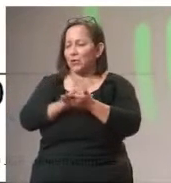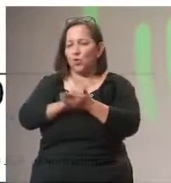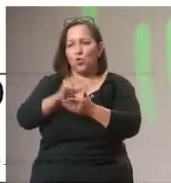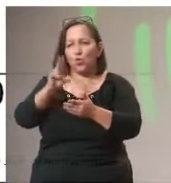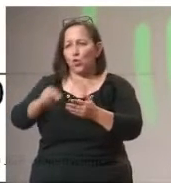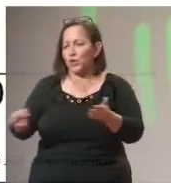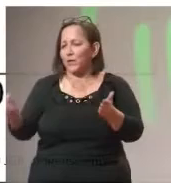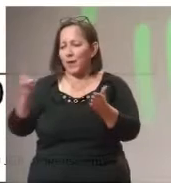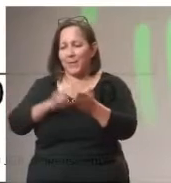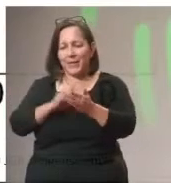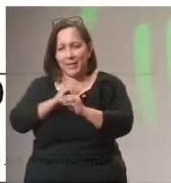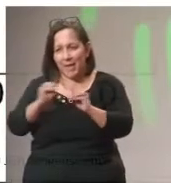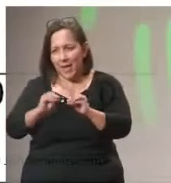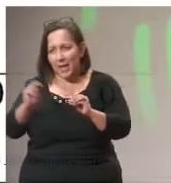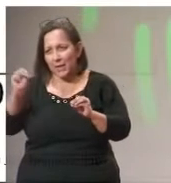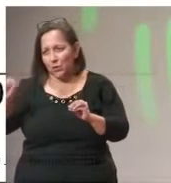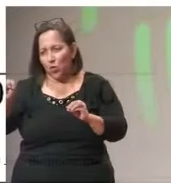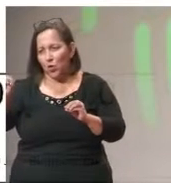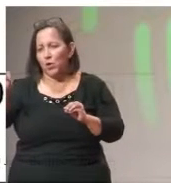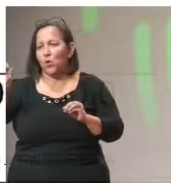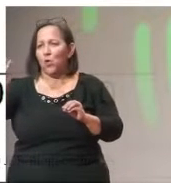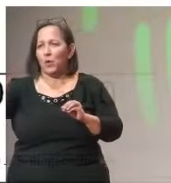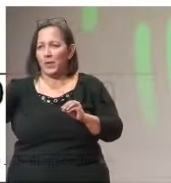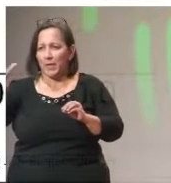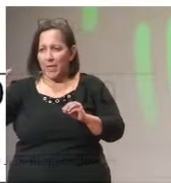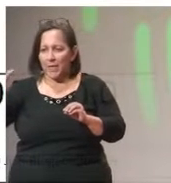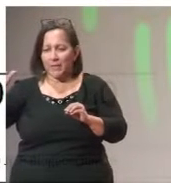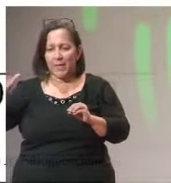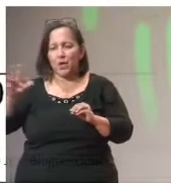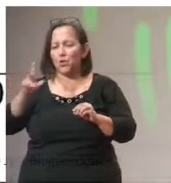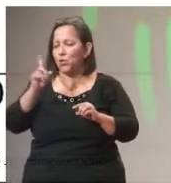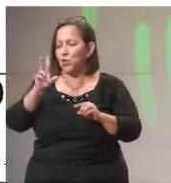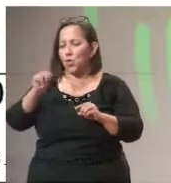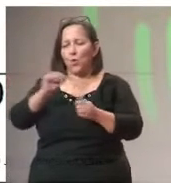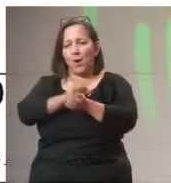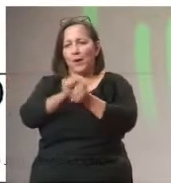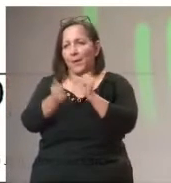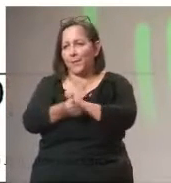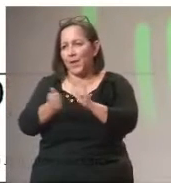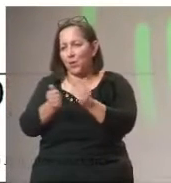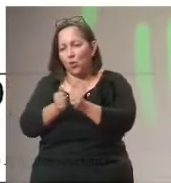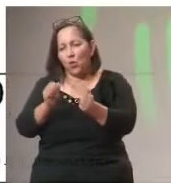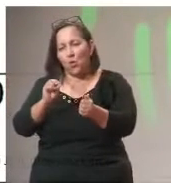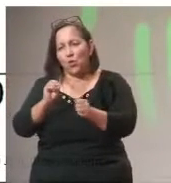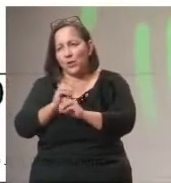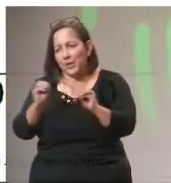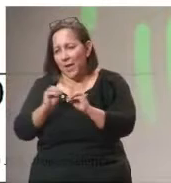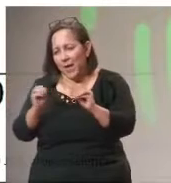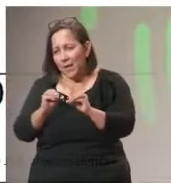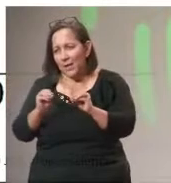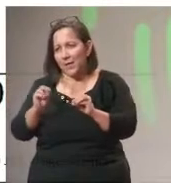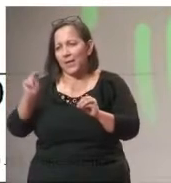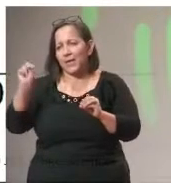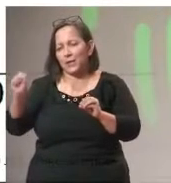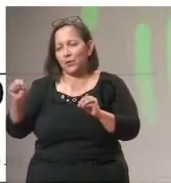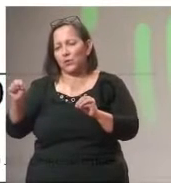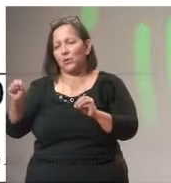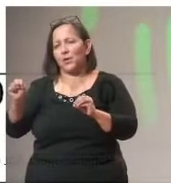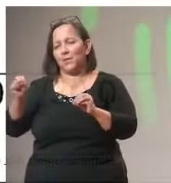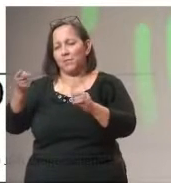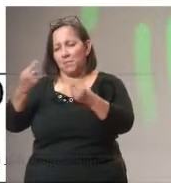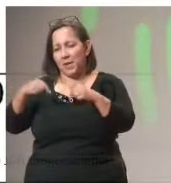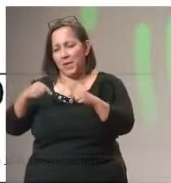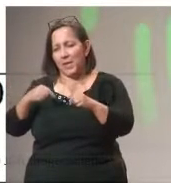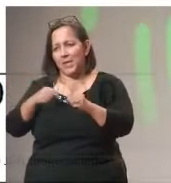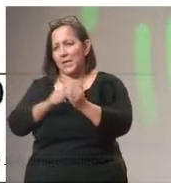irrepetible. El nitrógeno 15 que viene de un fertilizante sintético no va a cambiar con nada. El nitrógeno 15 que viene de las heces humanas no va a